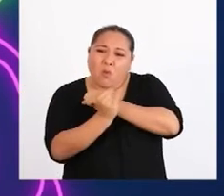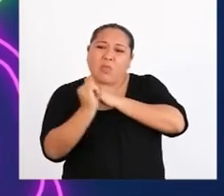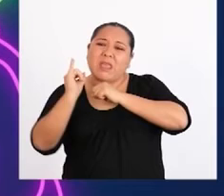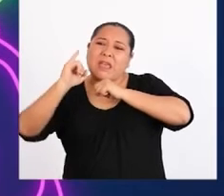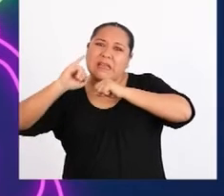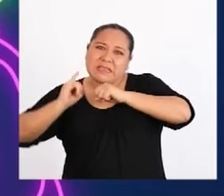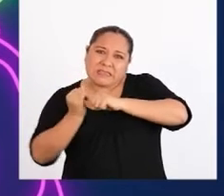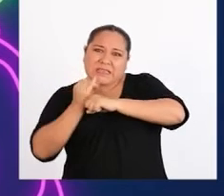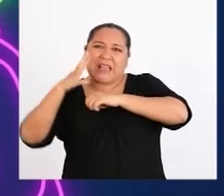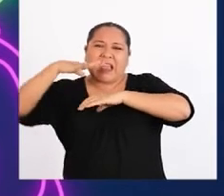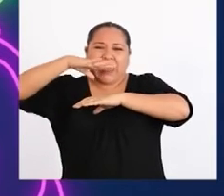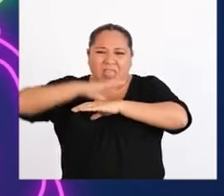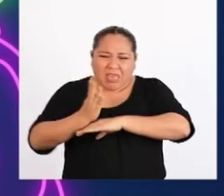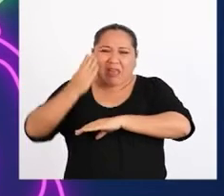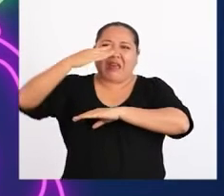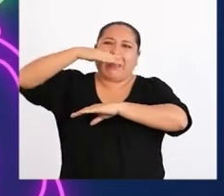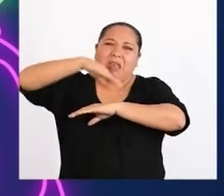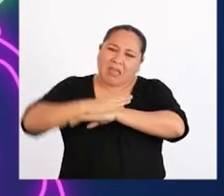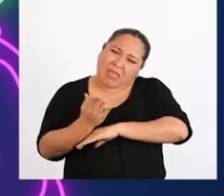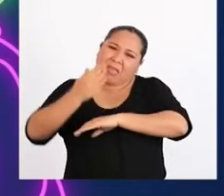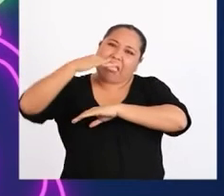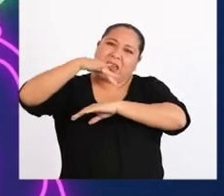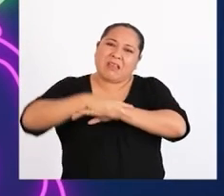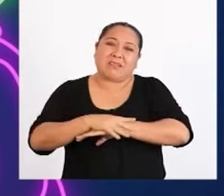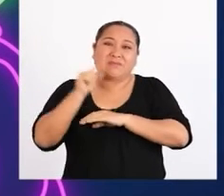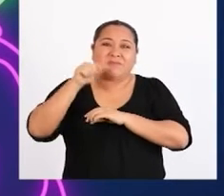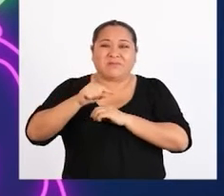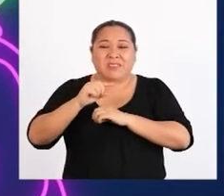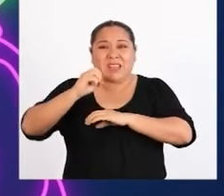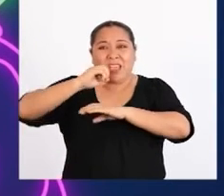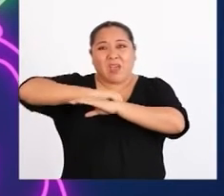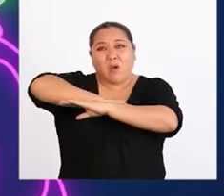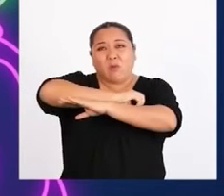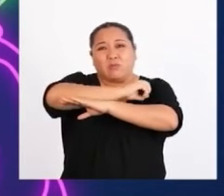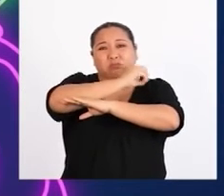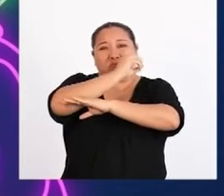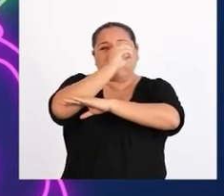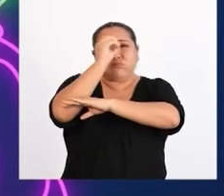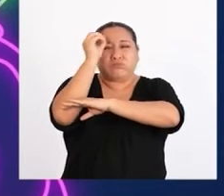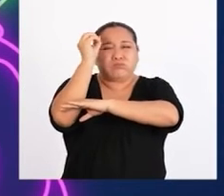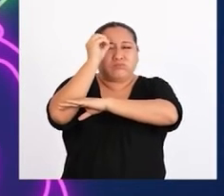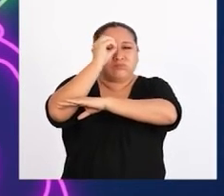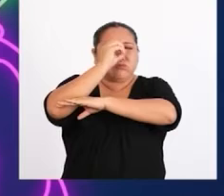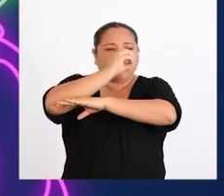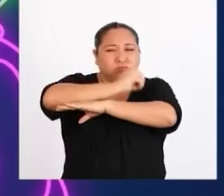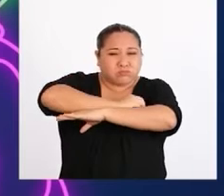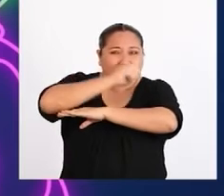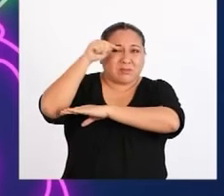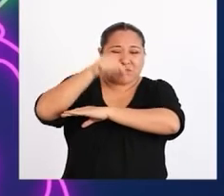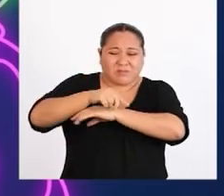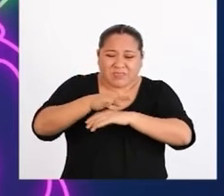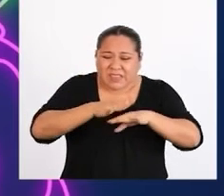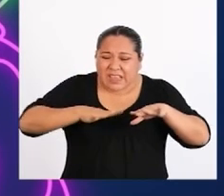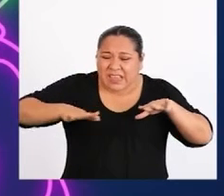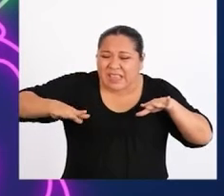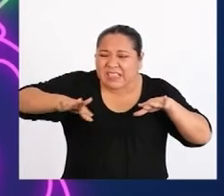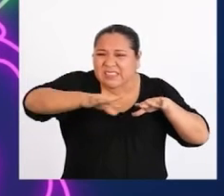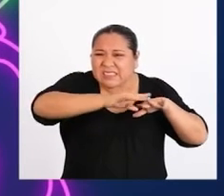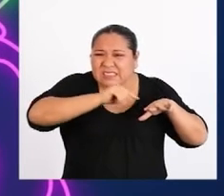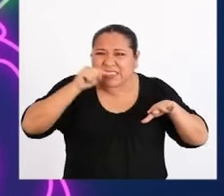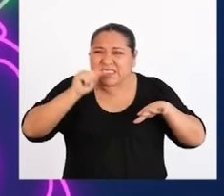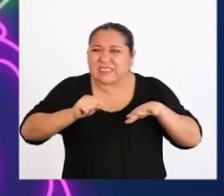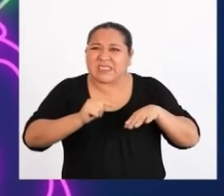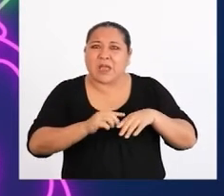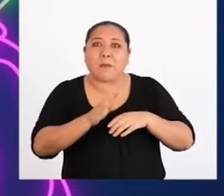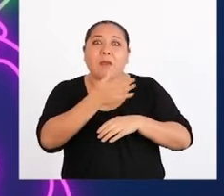de carne aún sin dueño. Y llegando el crepúsculo, no del océano, sino del arenal, se afilan